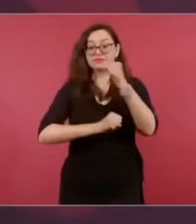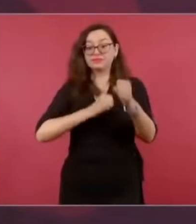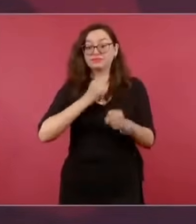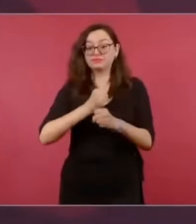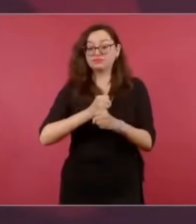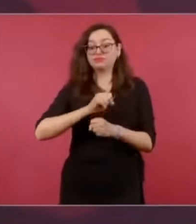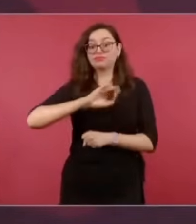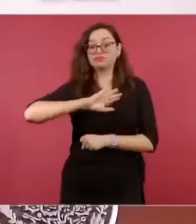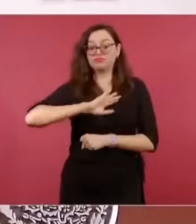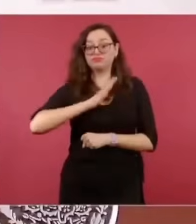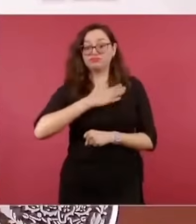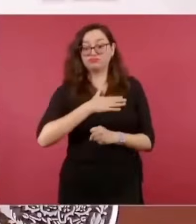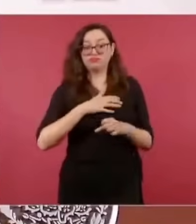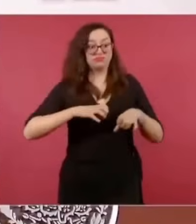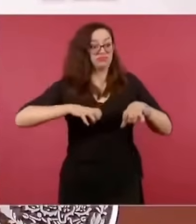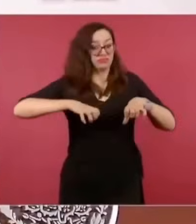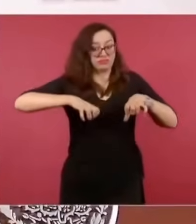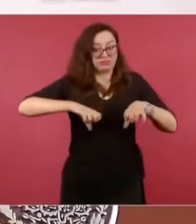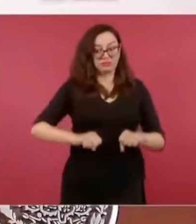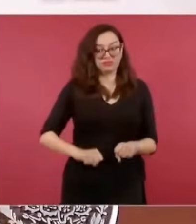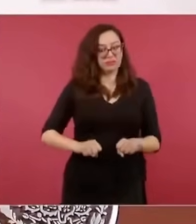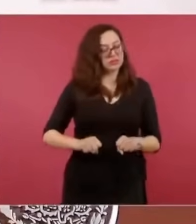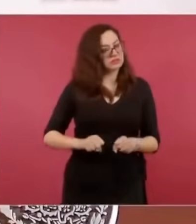reconquista de España.